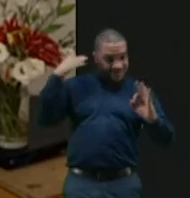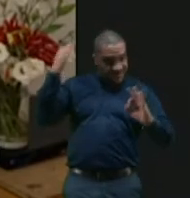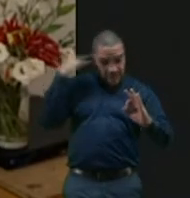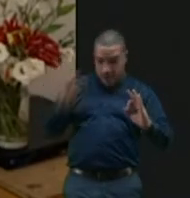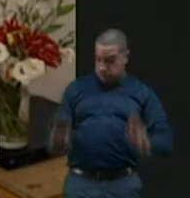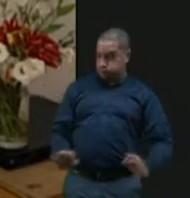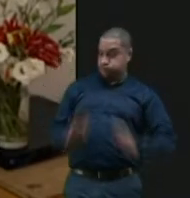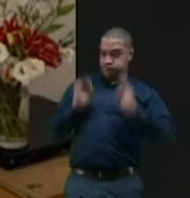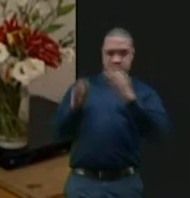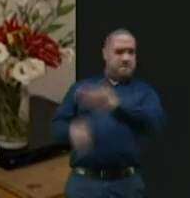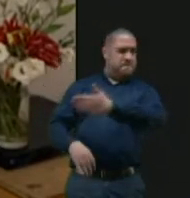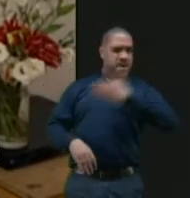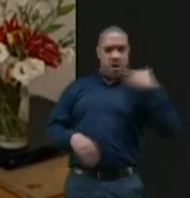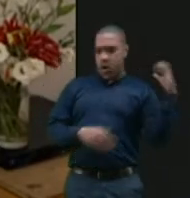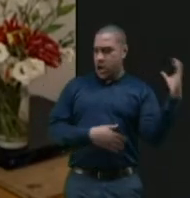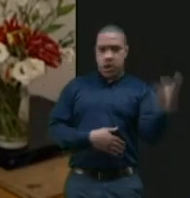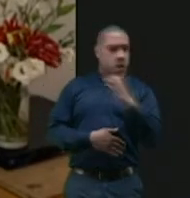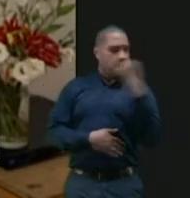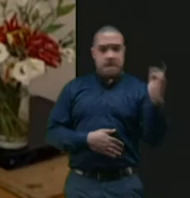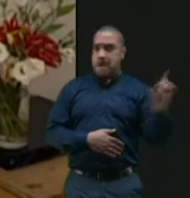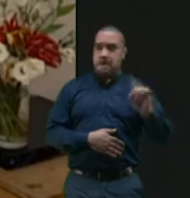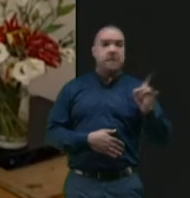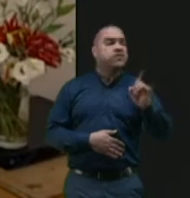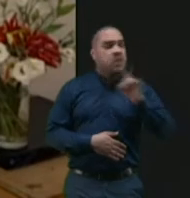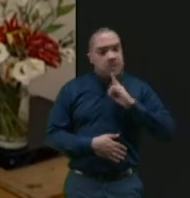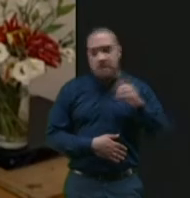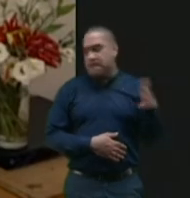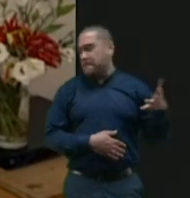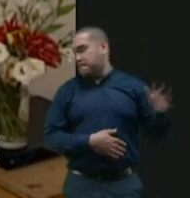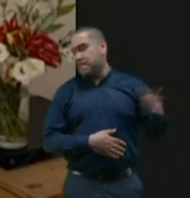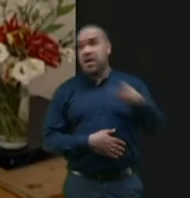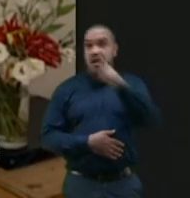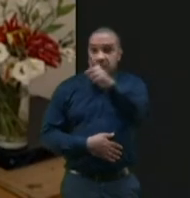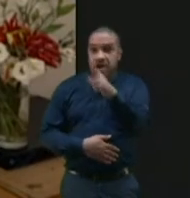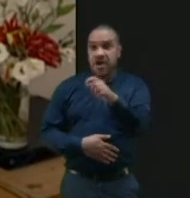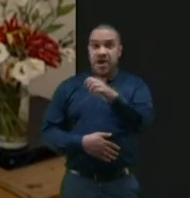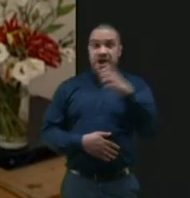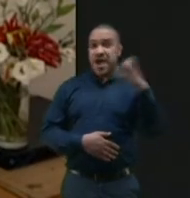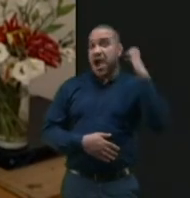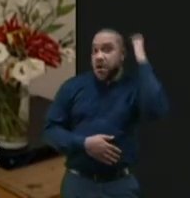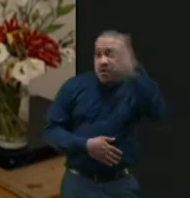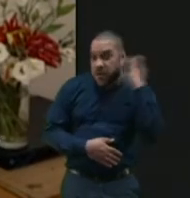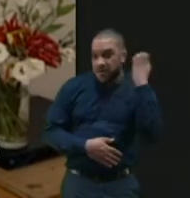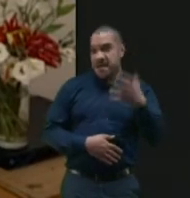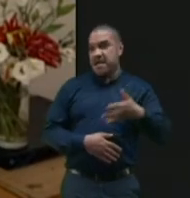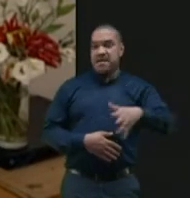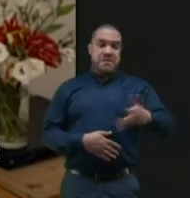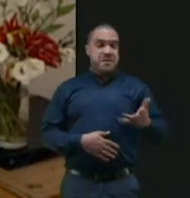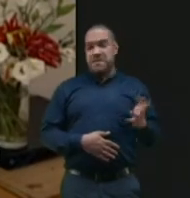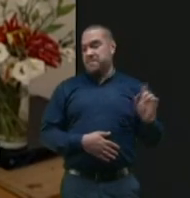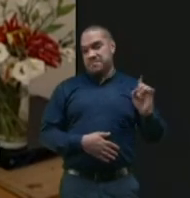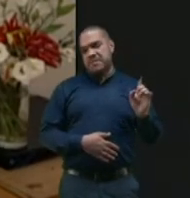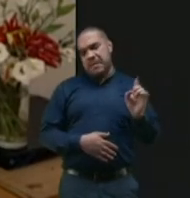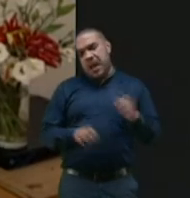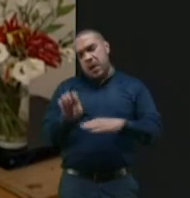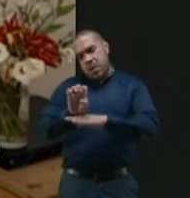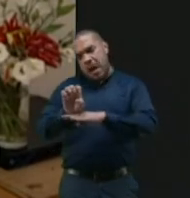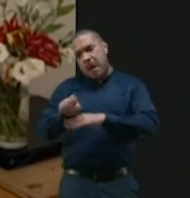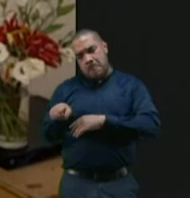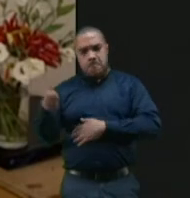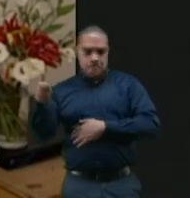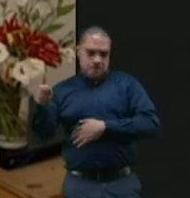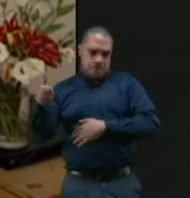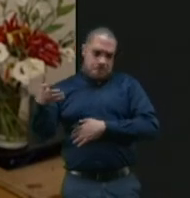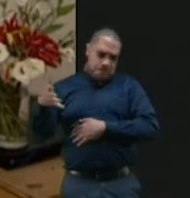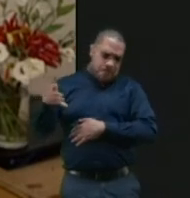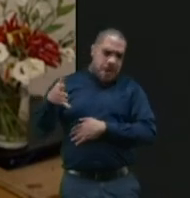en los Estados Unidos, ni tampoco en Europa Occidental. Estaba más o menos bien en Ecuador. Y tal vez estaba más o menos